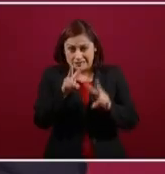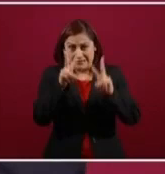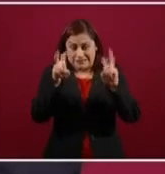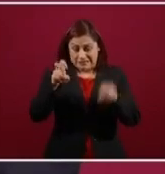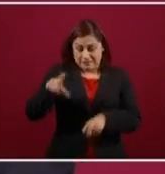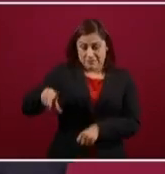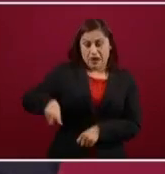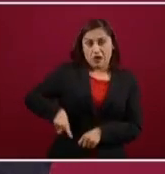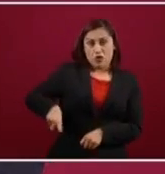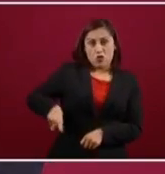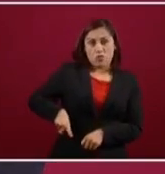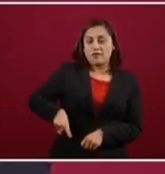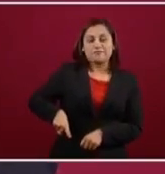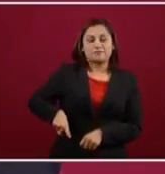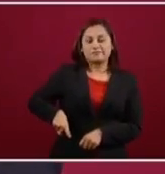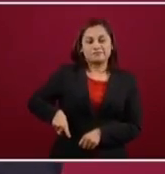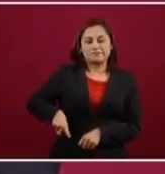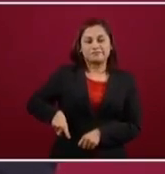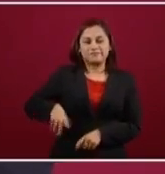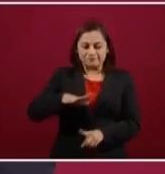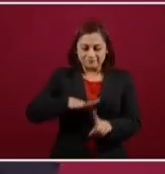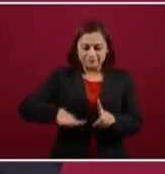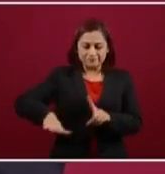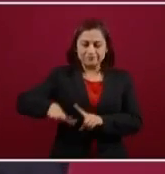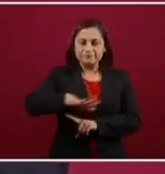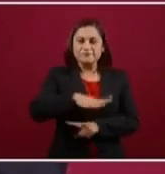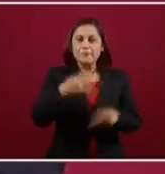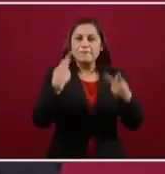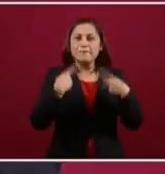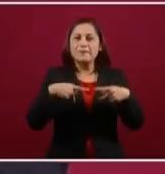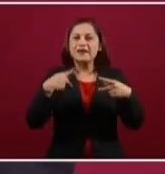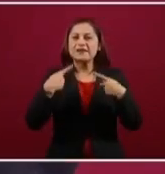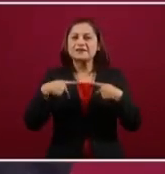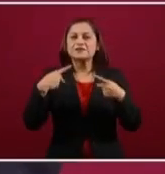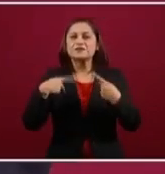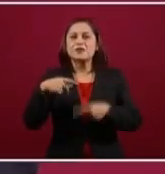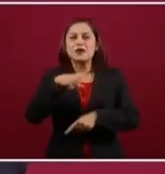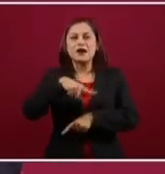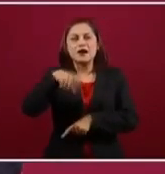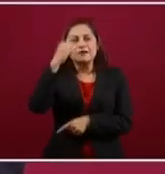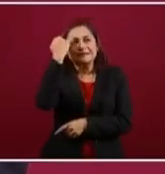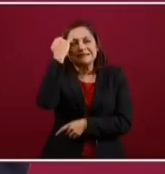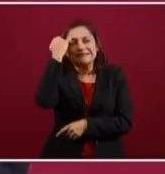es un asunto de la sociedad, es un asunto del pueblo.